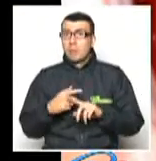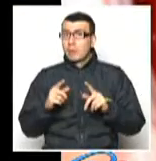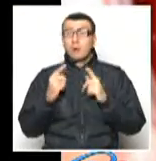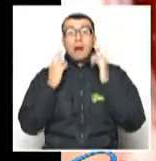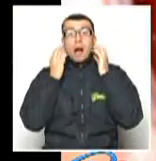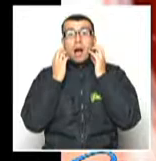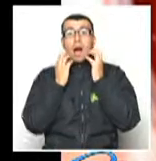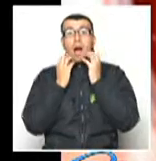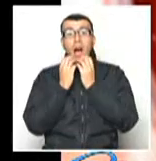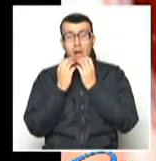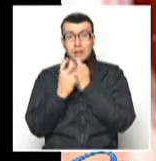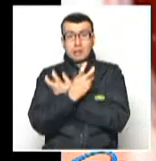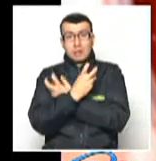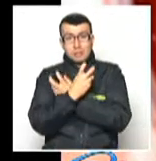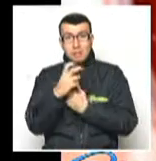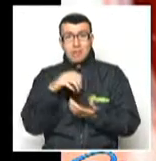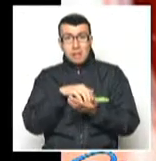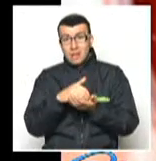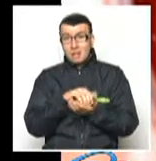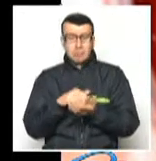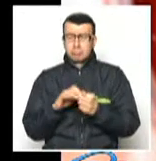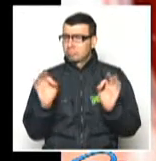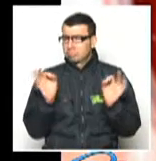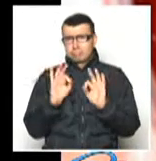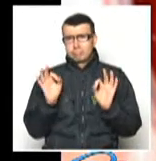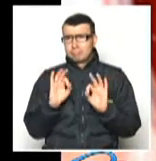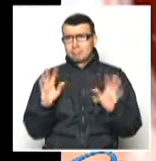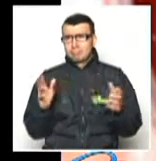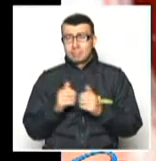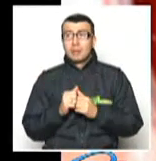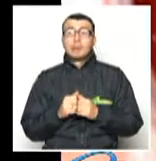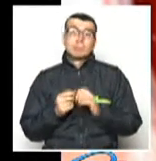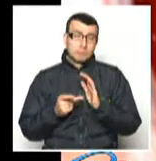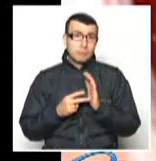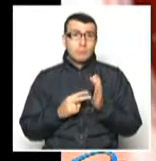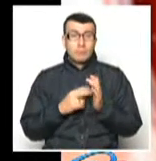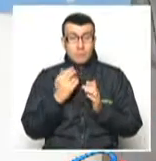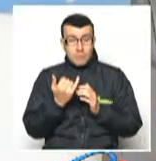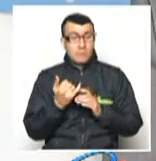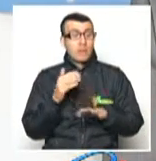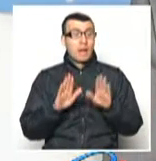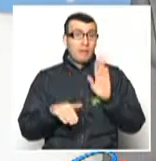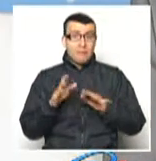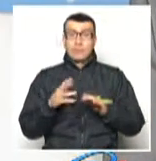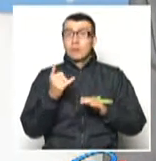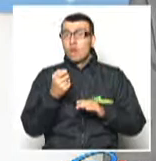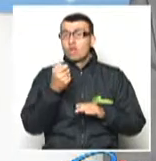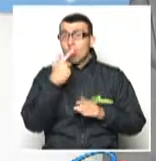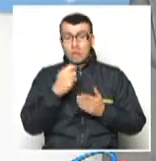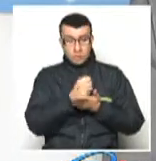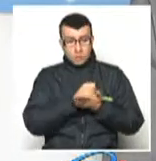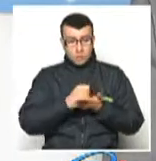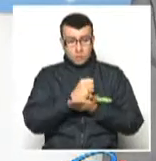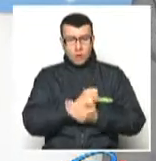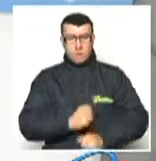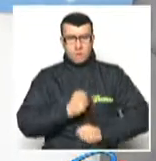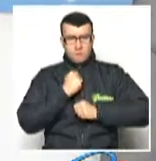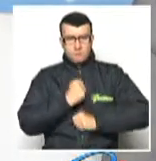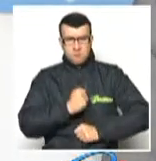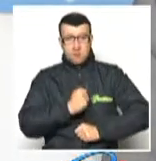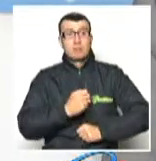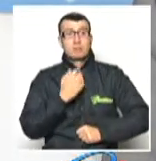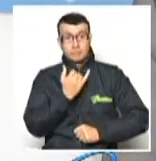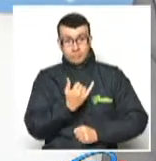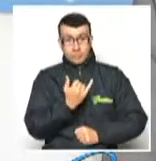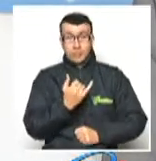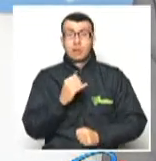huesos del maxilar y de la mandíbula. Por eso, los medicamentos que muchas veces le mandan a los pacientes de osteoporosis, que algunas